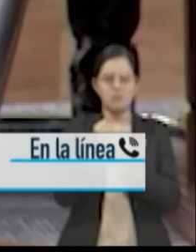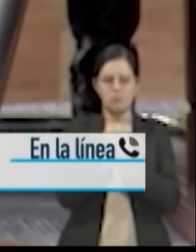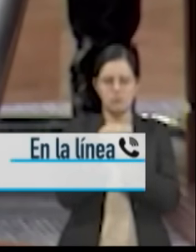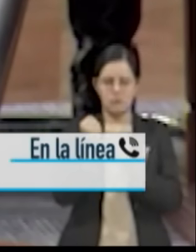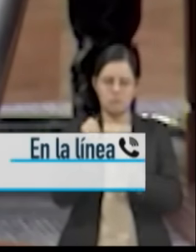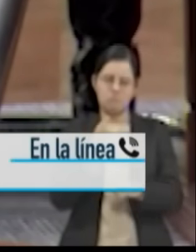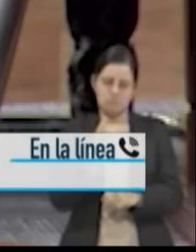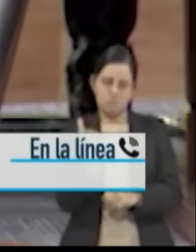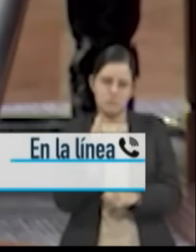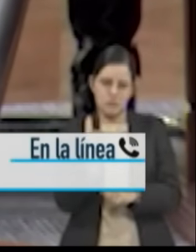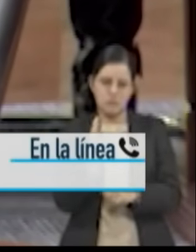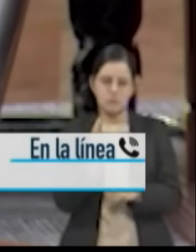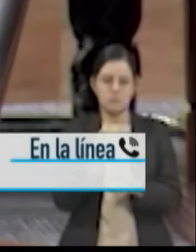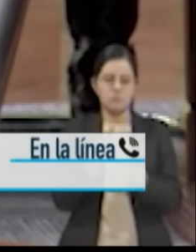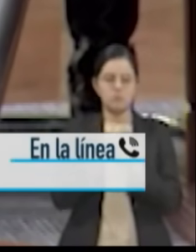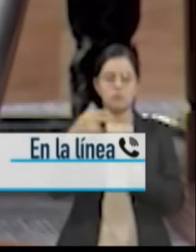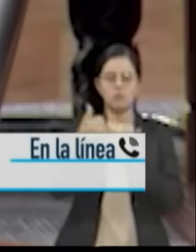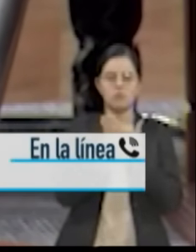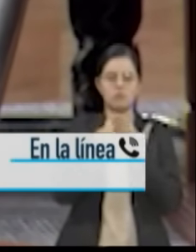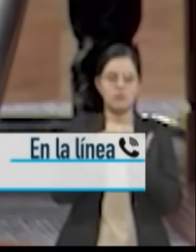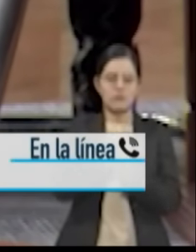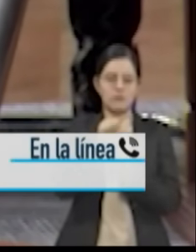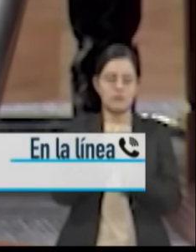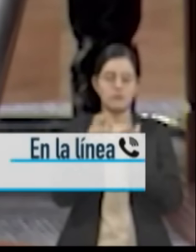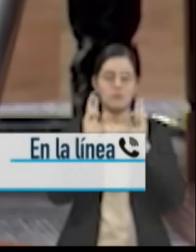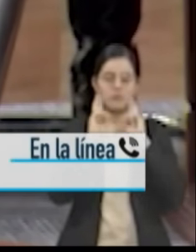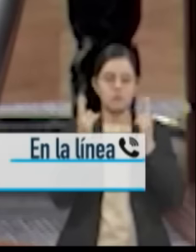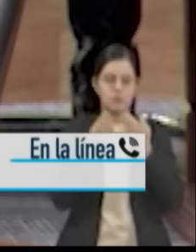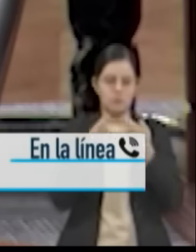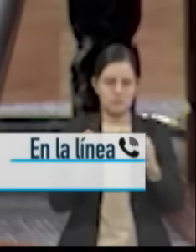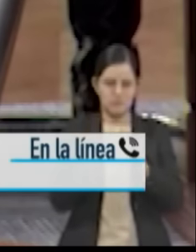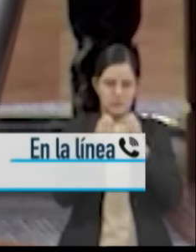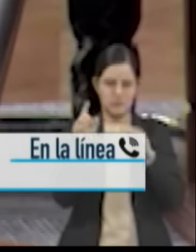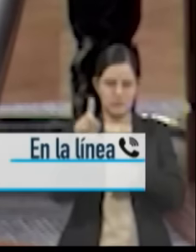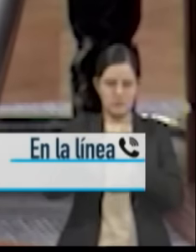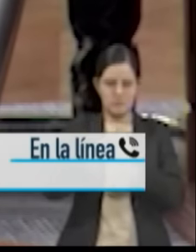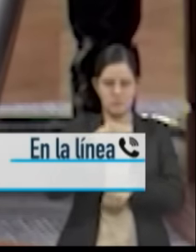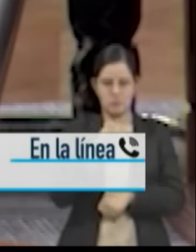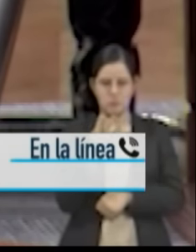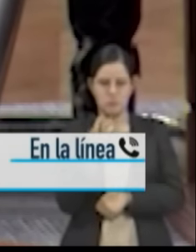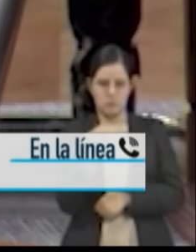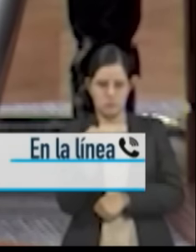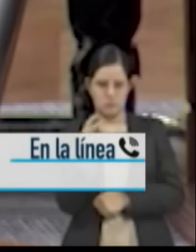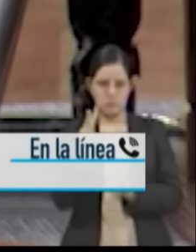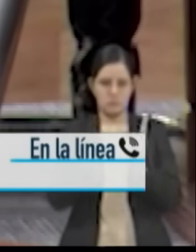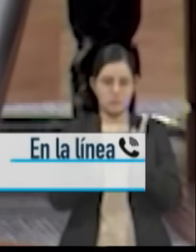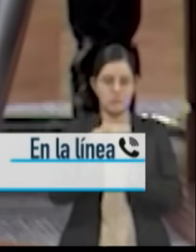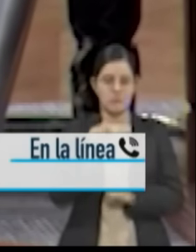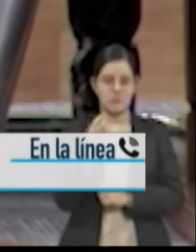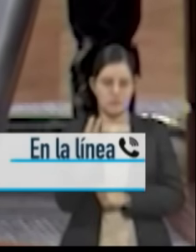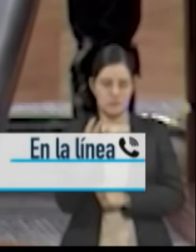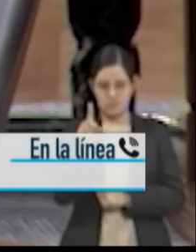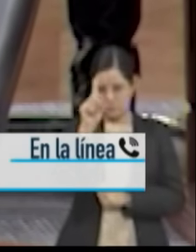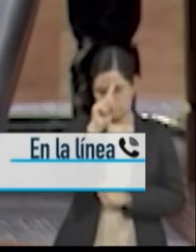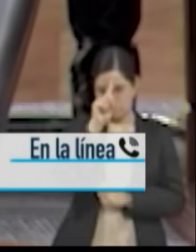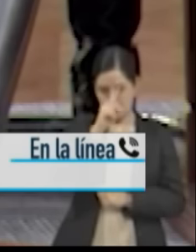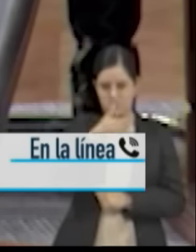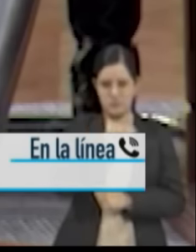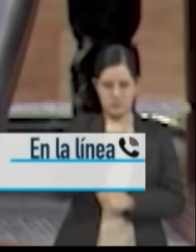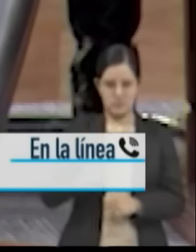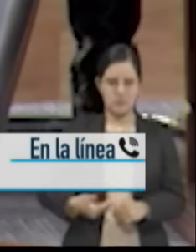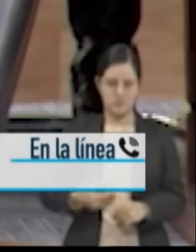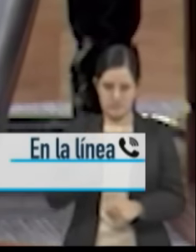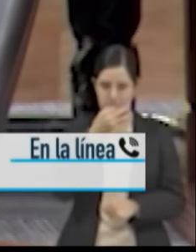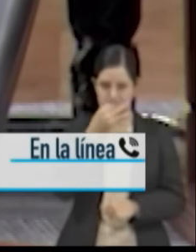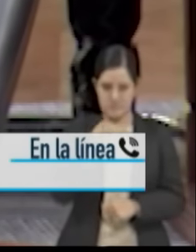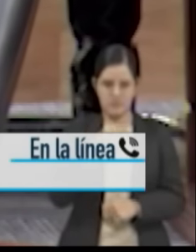pues haciendo, si no campaña, actos que sí lo siguen posicionando, salen todos los días en la prensa, por las actividades que